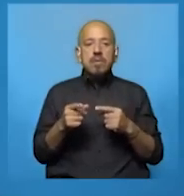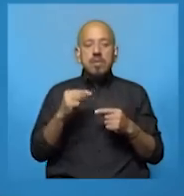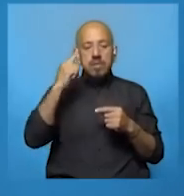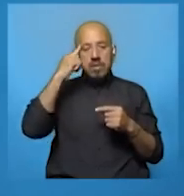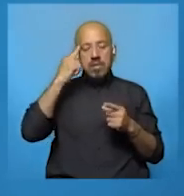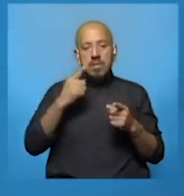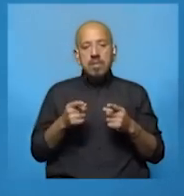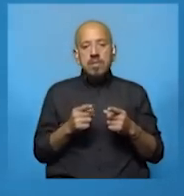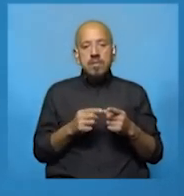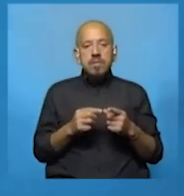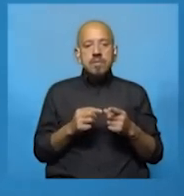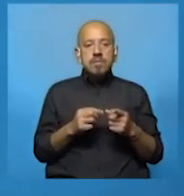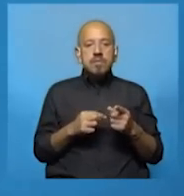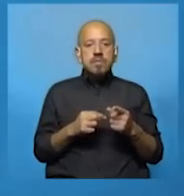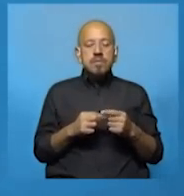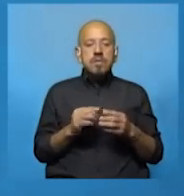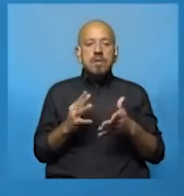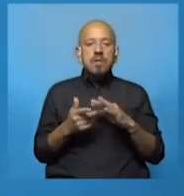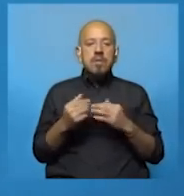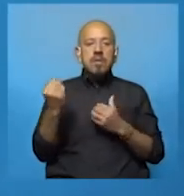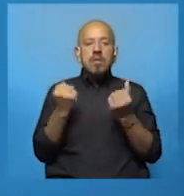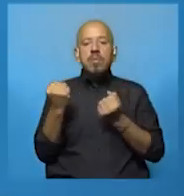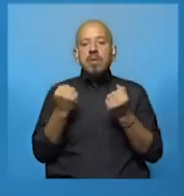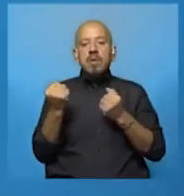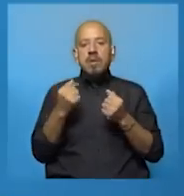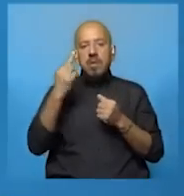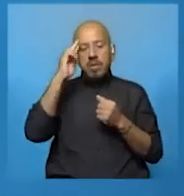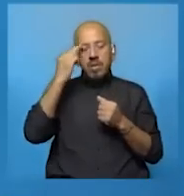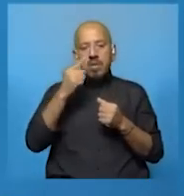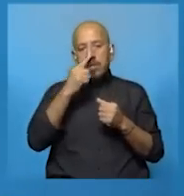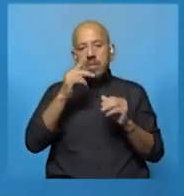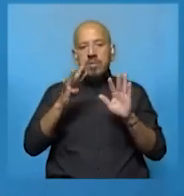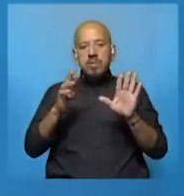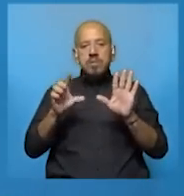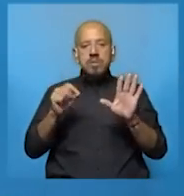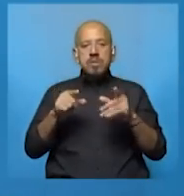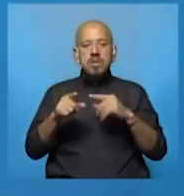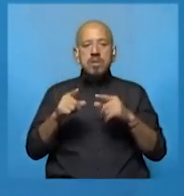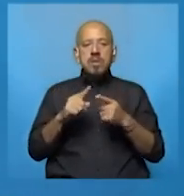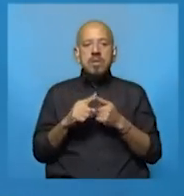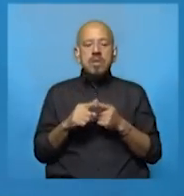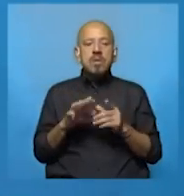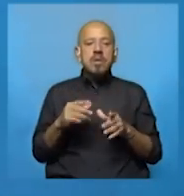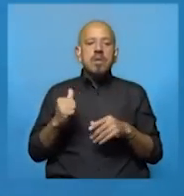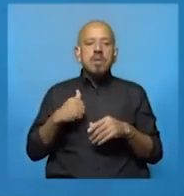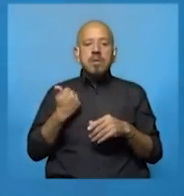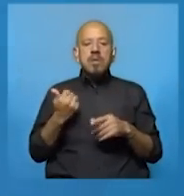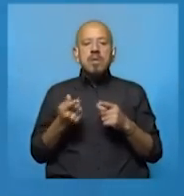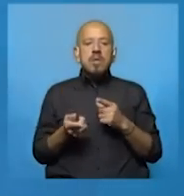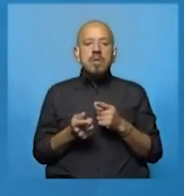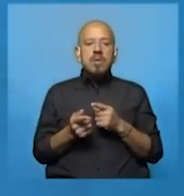pensado el modelo económico la política económico uruguaya en los setenta y los 90 piensa trata de aprovechar